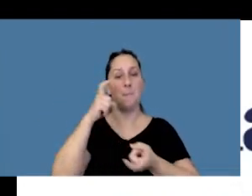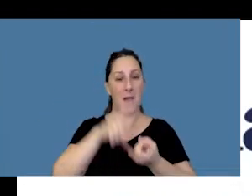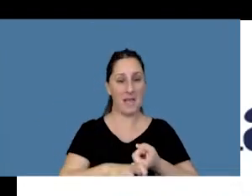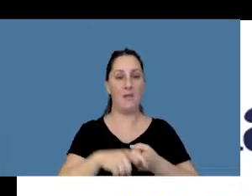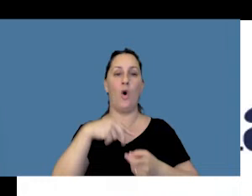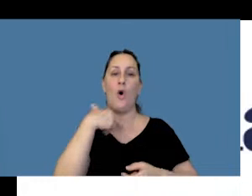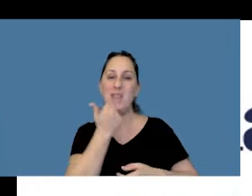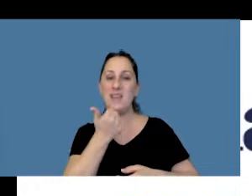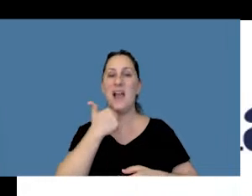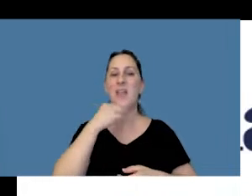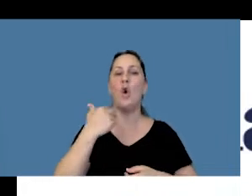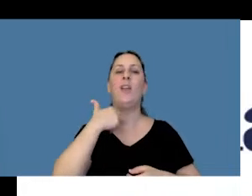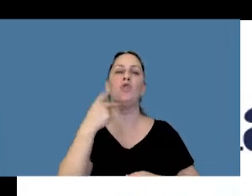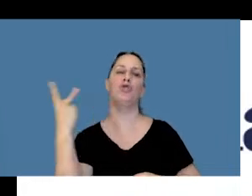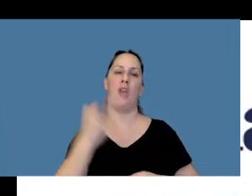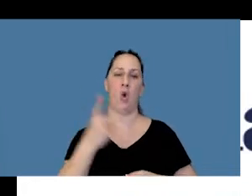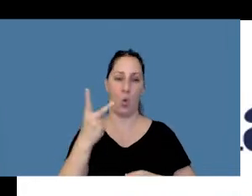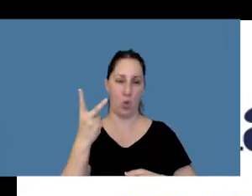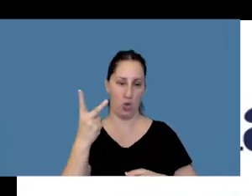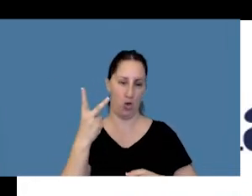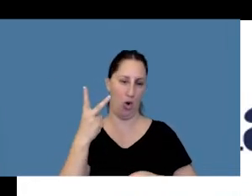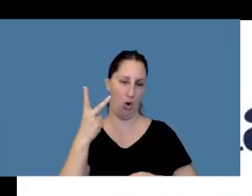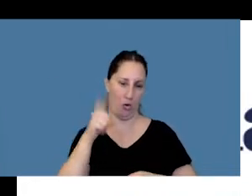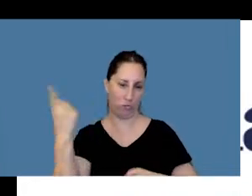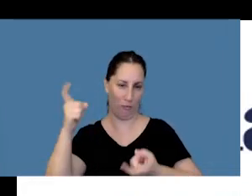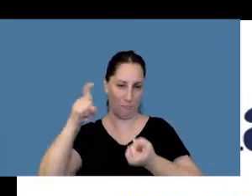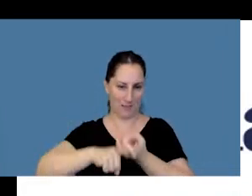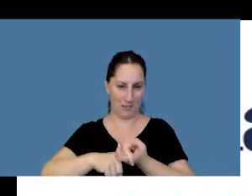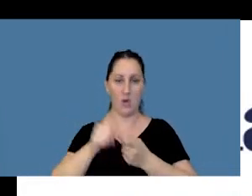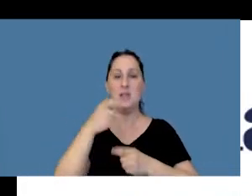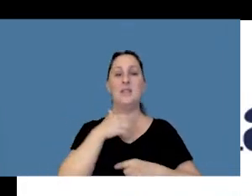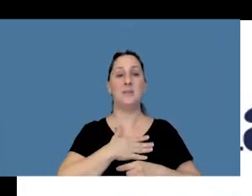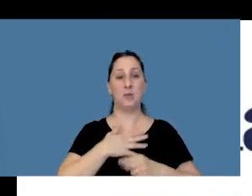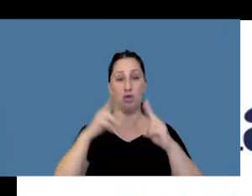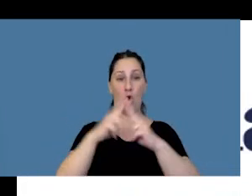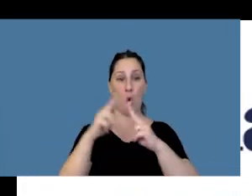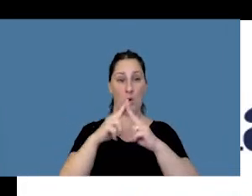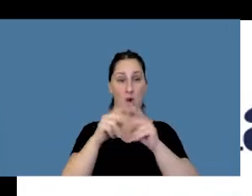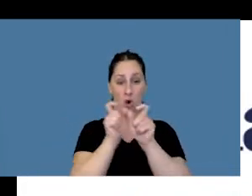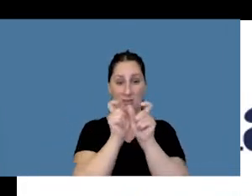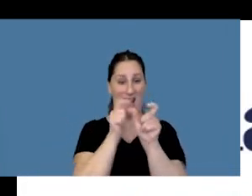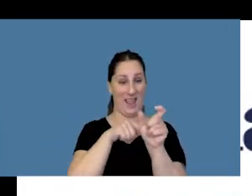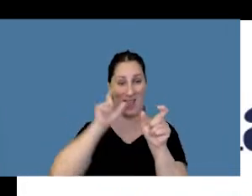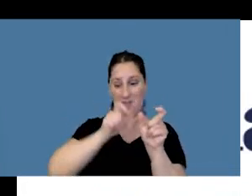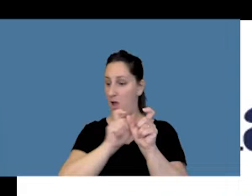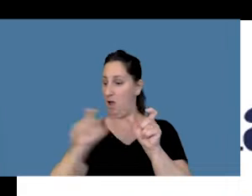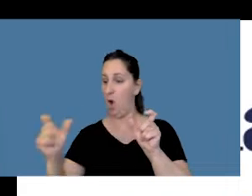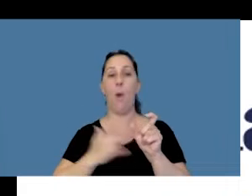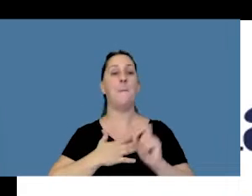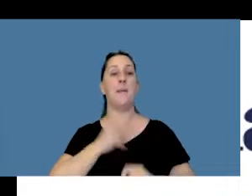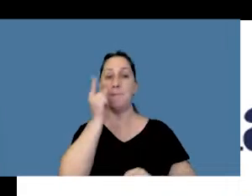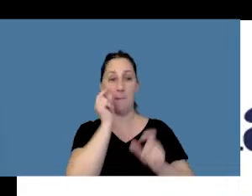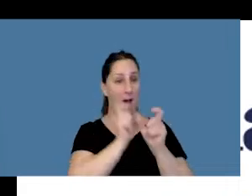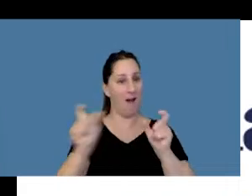hijos, hijastros. Si yo le di una extensión a mi sobrino, a mi padre, hoy no son